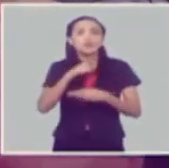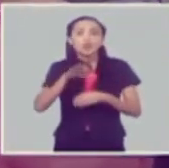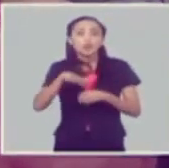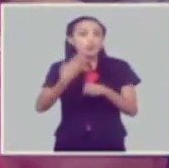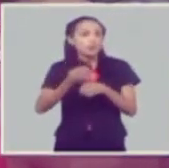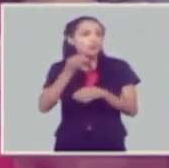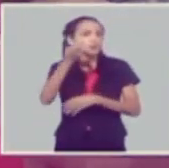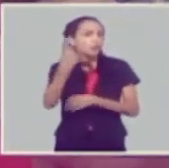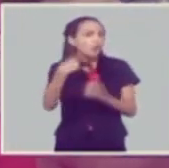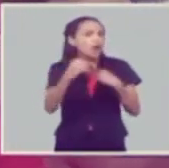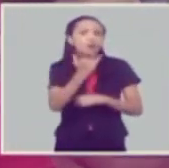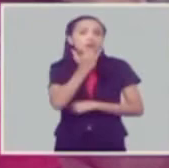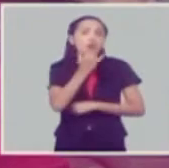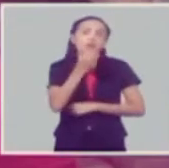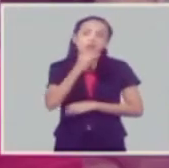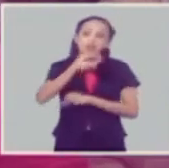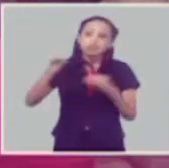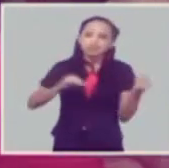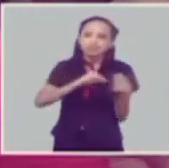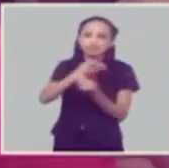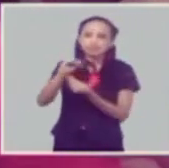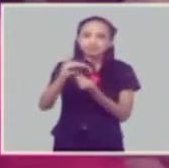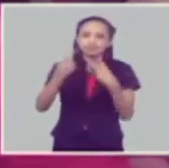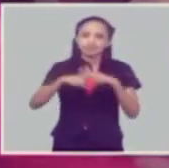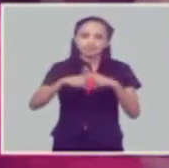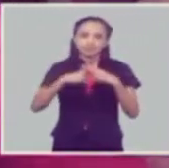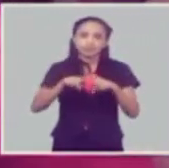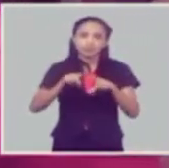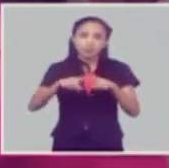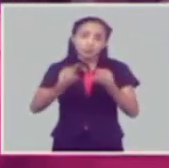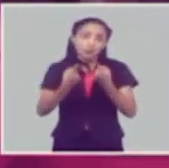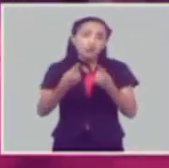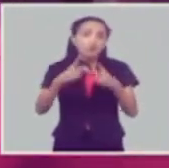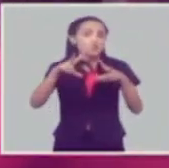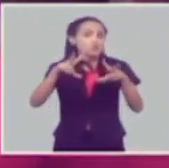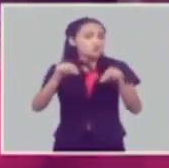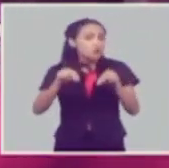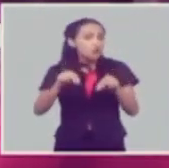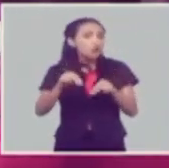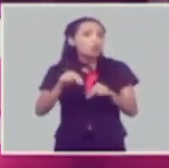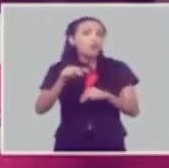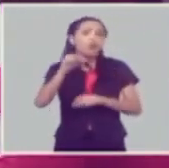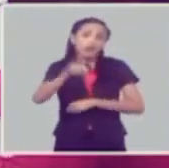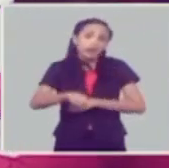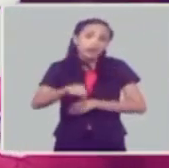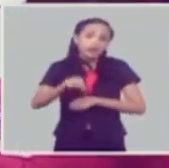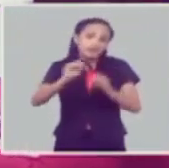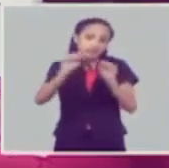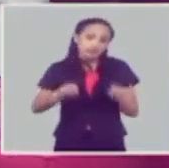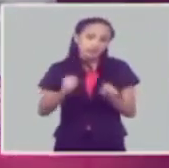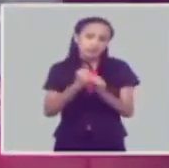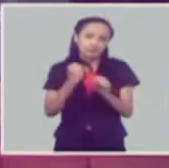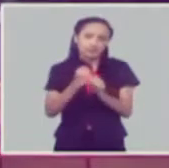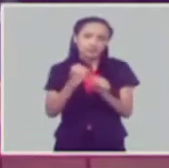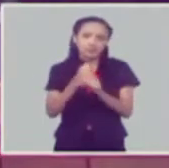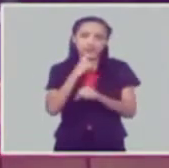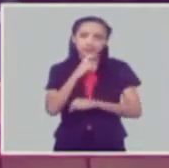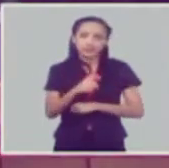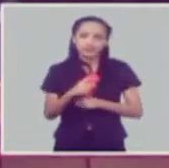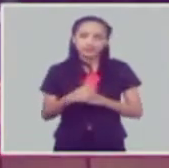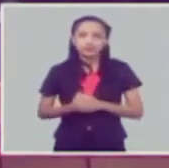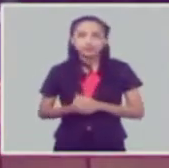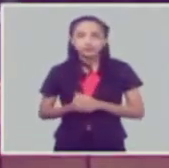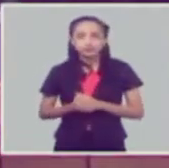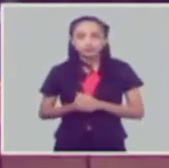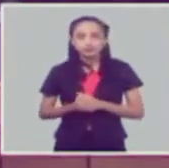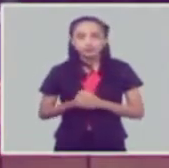que correspondan, dado lo novedoso que resulta parte de las instituciones establecidas en ellos. Con estas